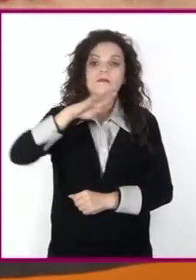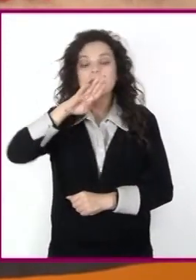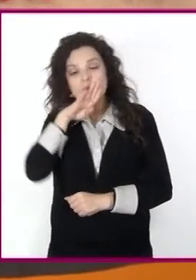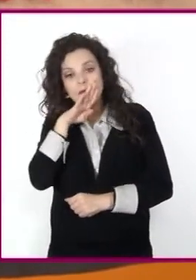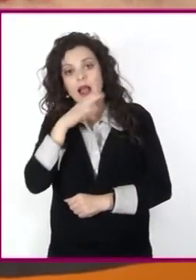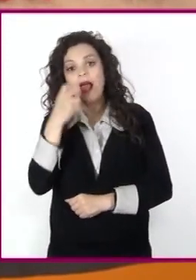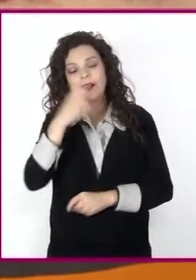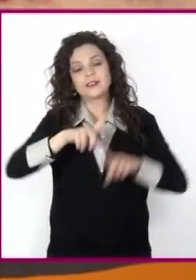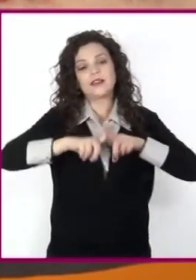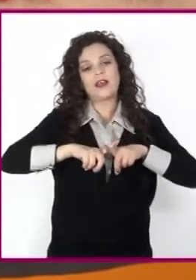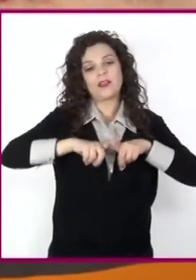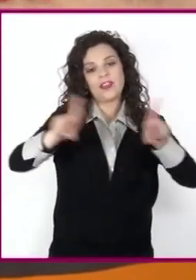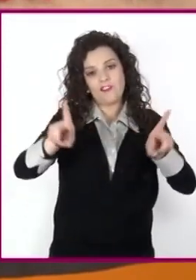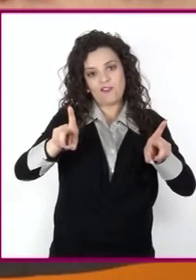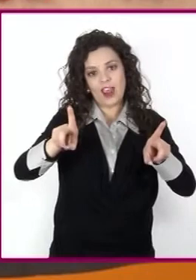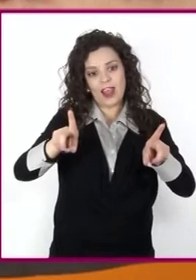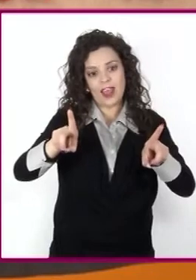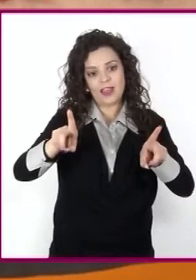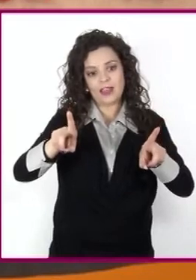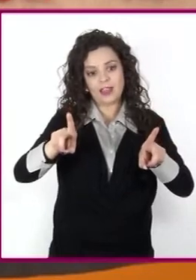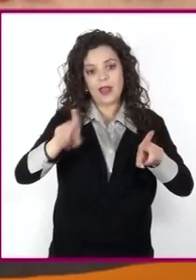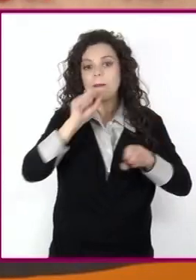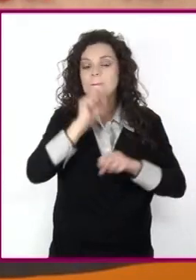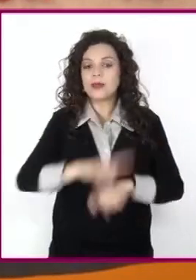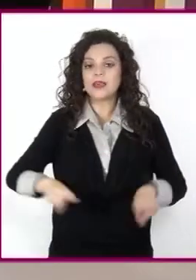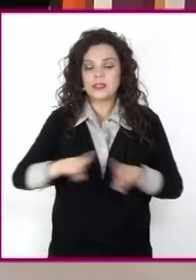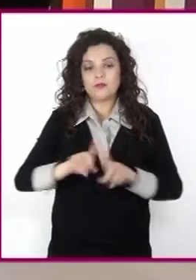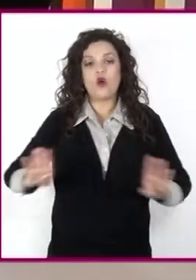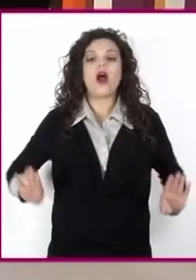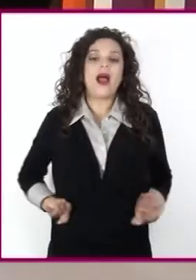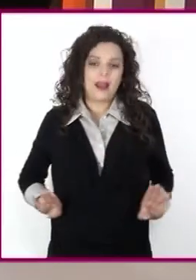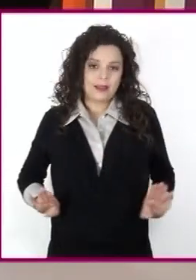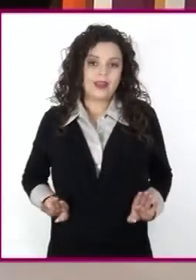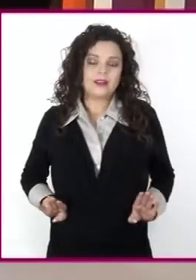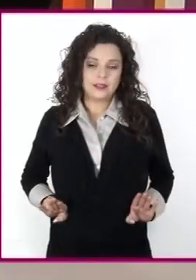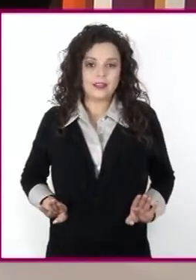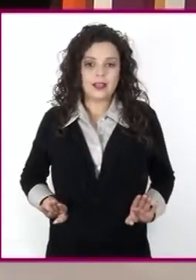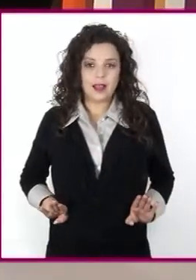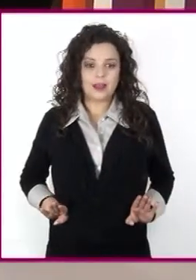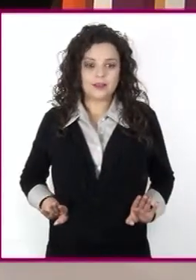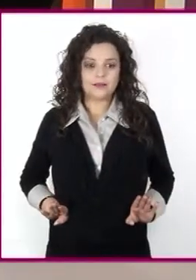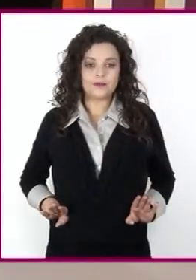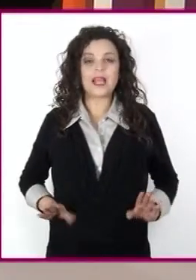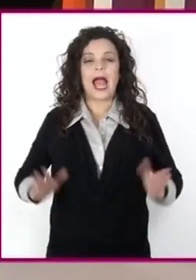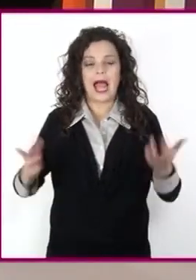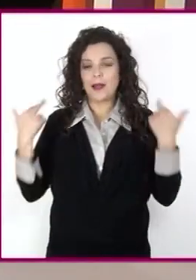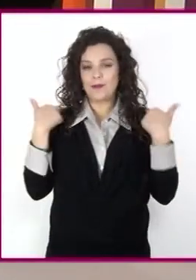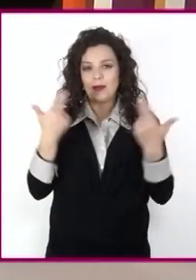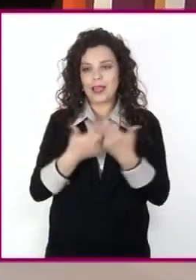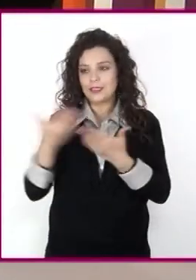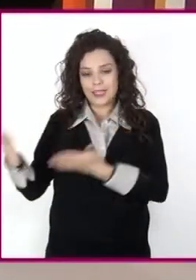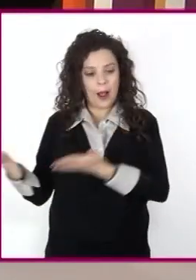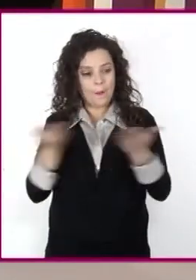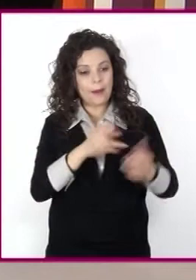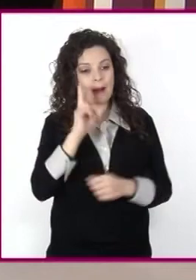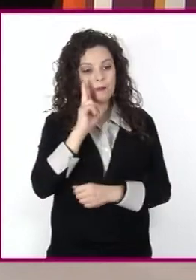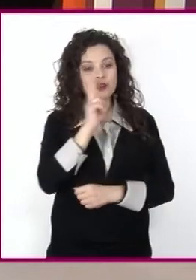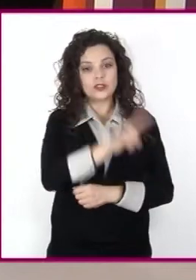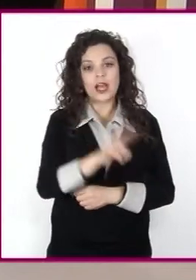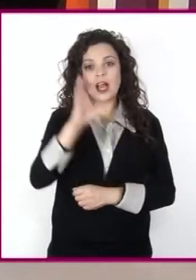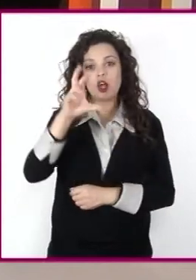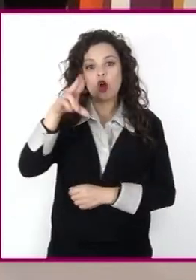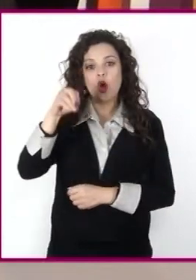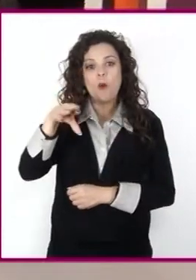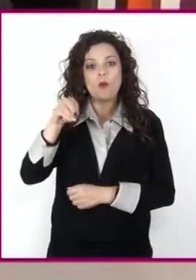tener distintas expresiones de la misma característica. Si quiere, maestra, ¿me acompaña a ver nuestros cromosomas homólogos del